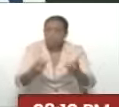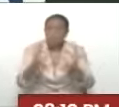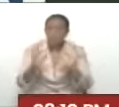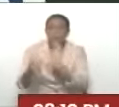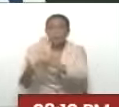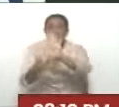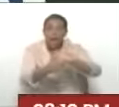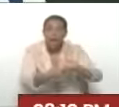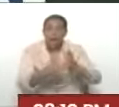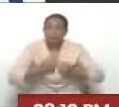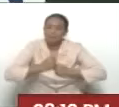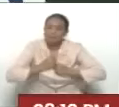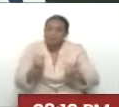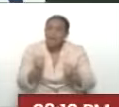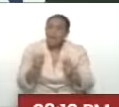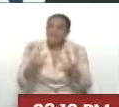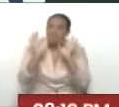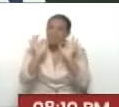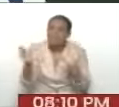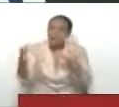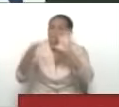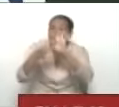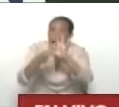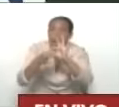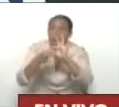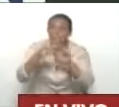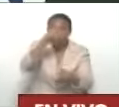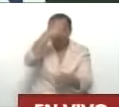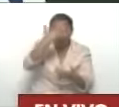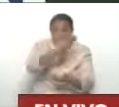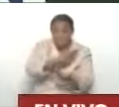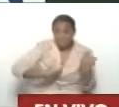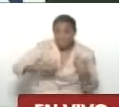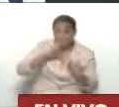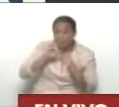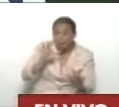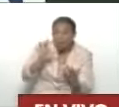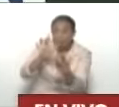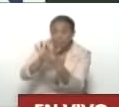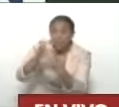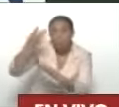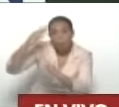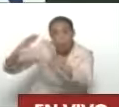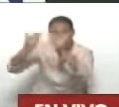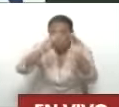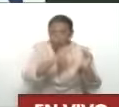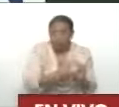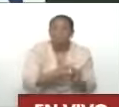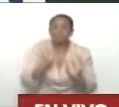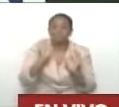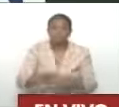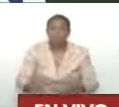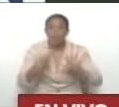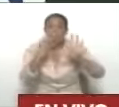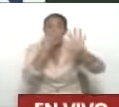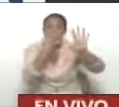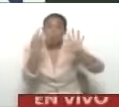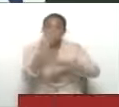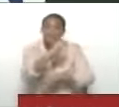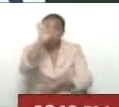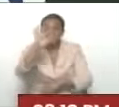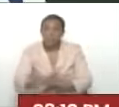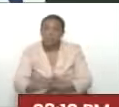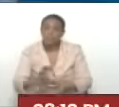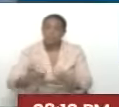magia, esa ecuación perfecta para que usted tenga esa conexión directa con el pueblo venezolano, con 80% de efectividad, presidente.